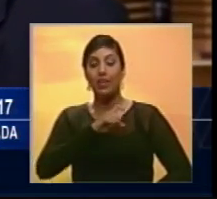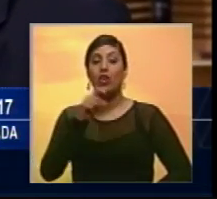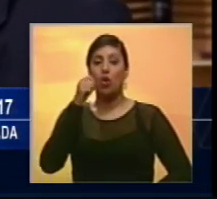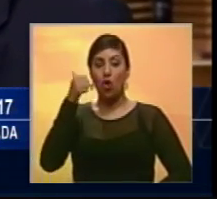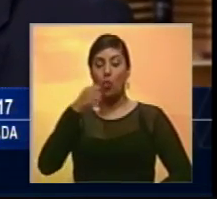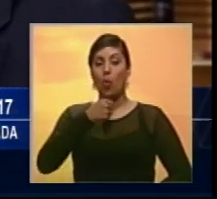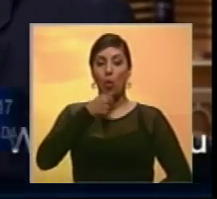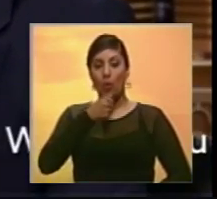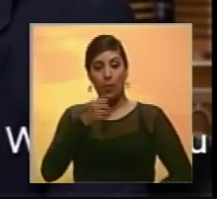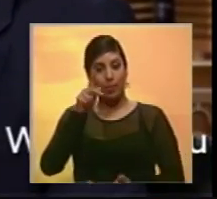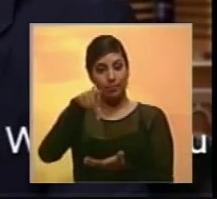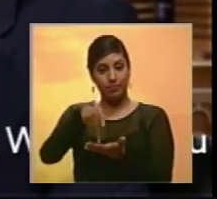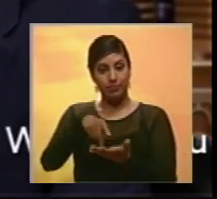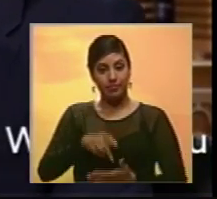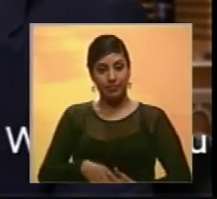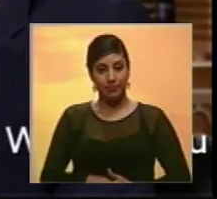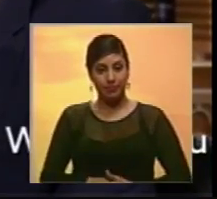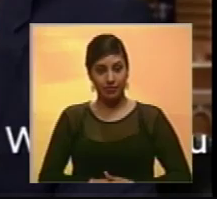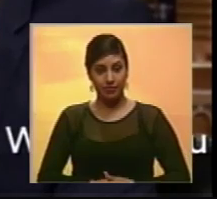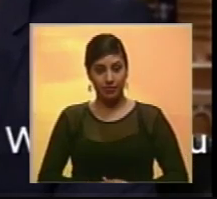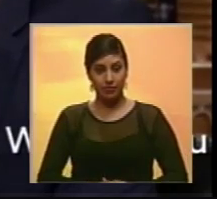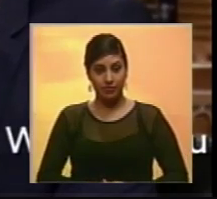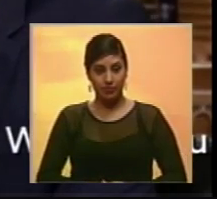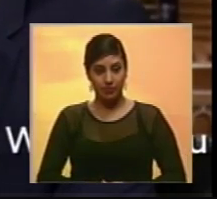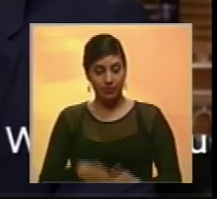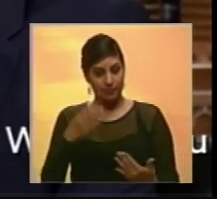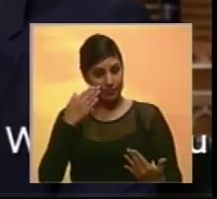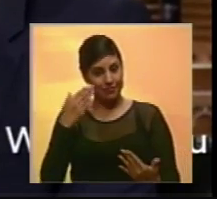Jimmy Fallon como presentador.